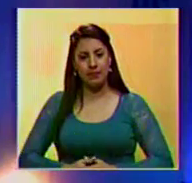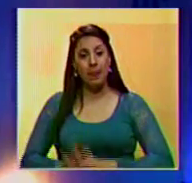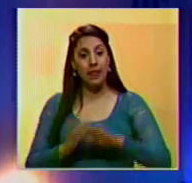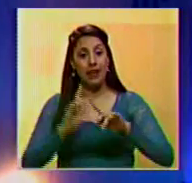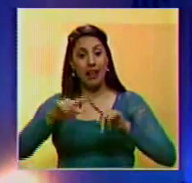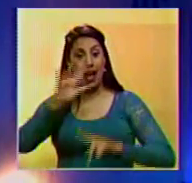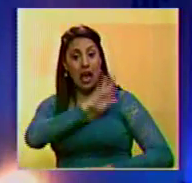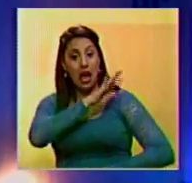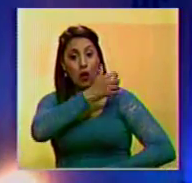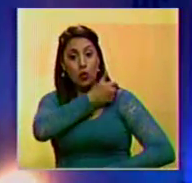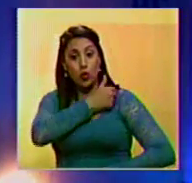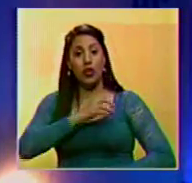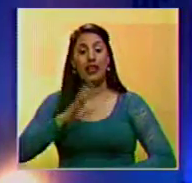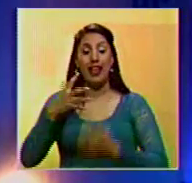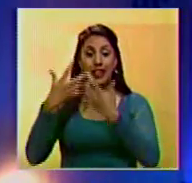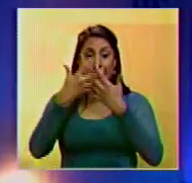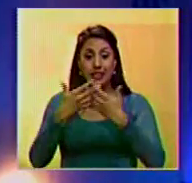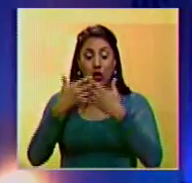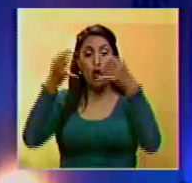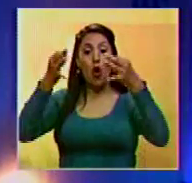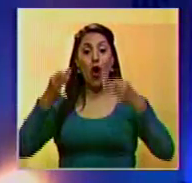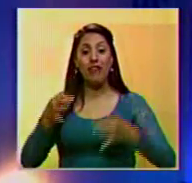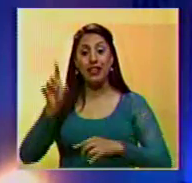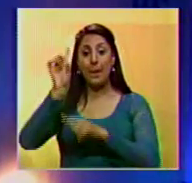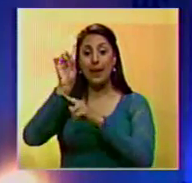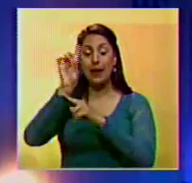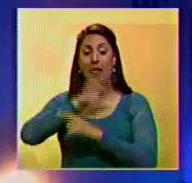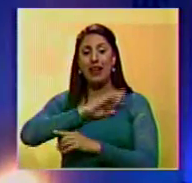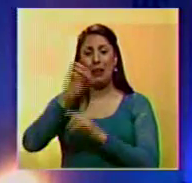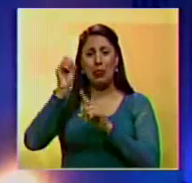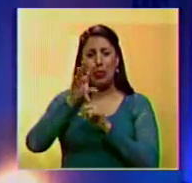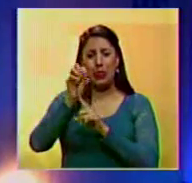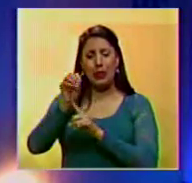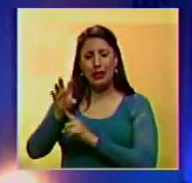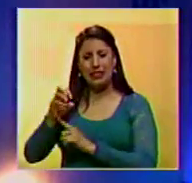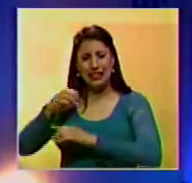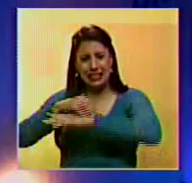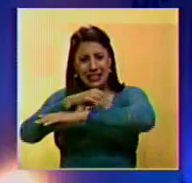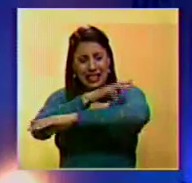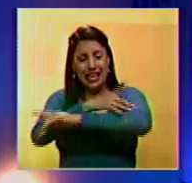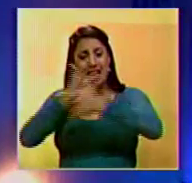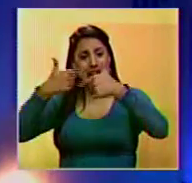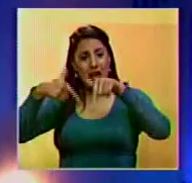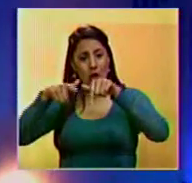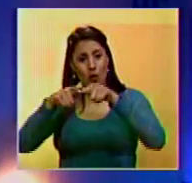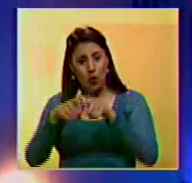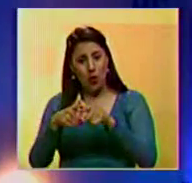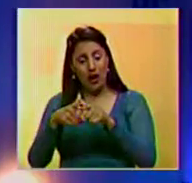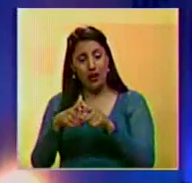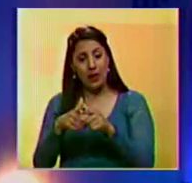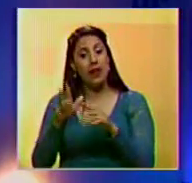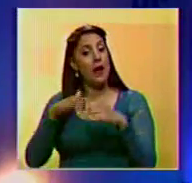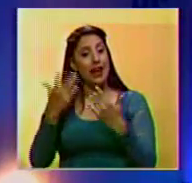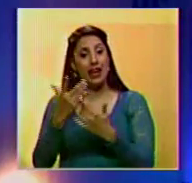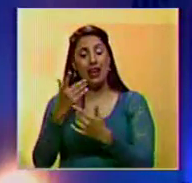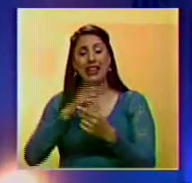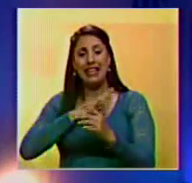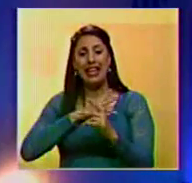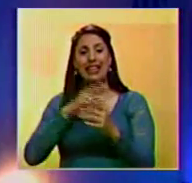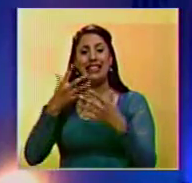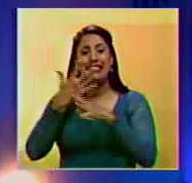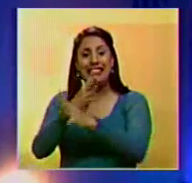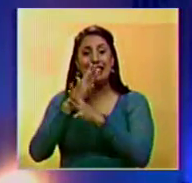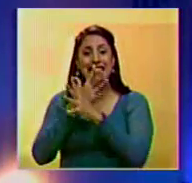autoridades sanitarias de estados unidos confirmaron el primer caso de contagio del virus es sí que aún reciente de dallas en texas que mantuvo relaciones